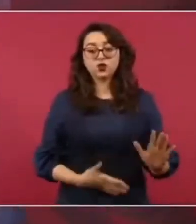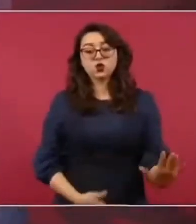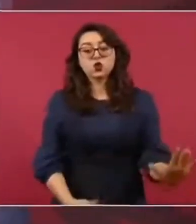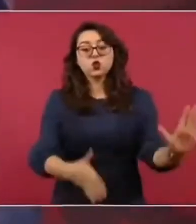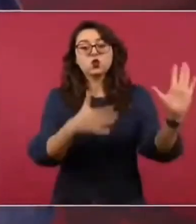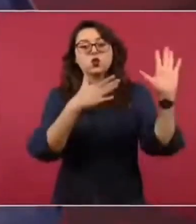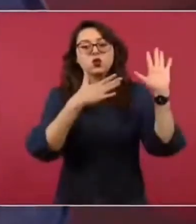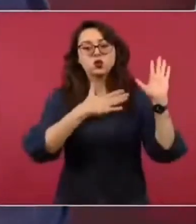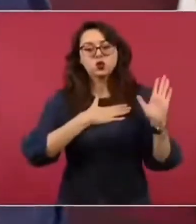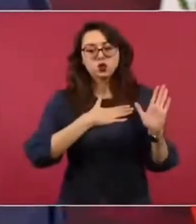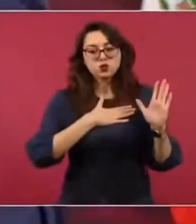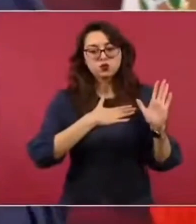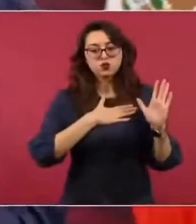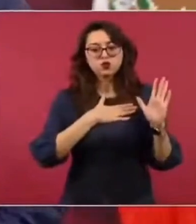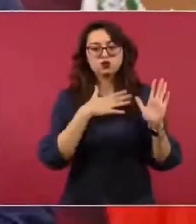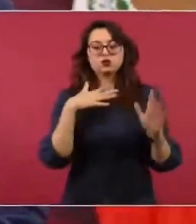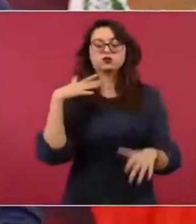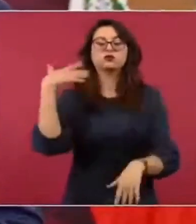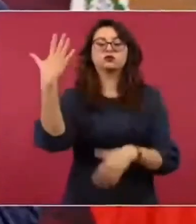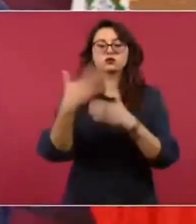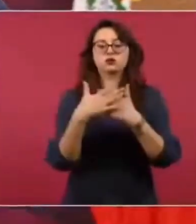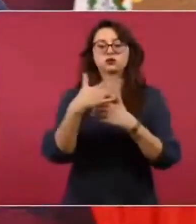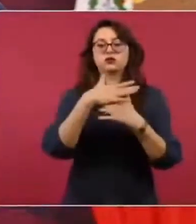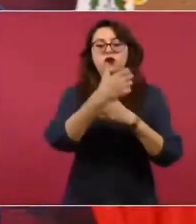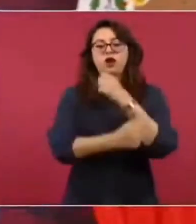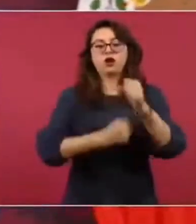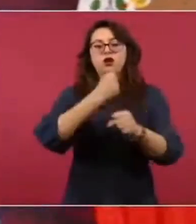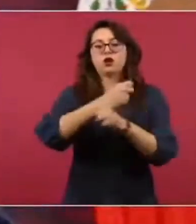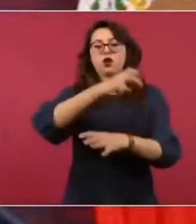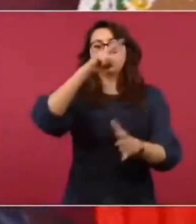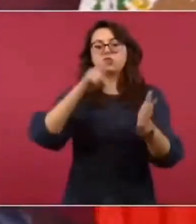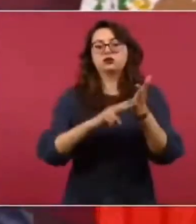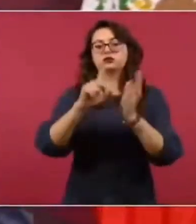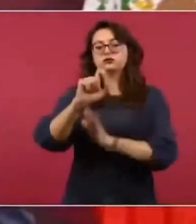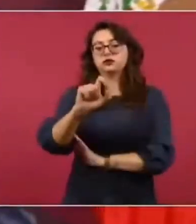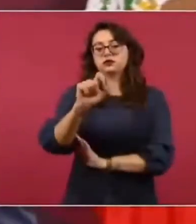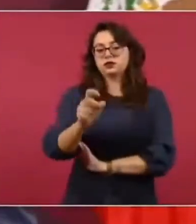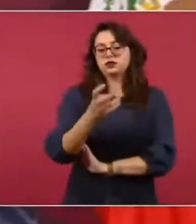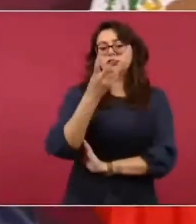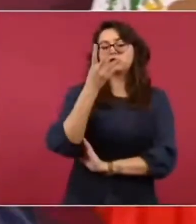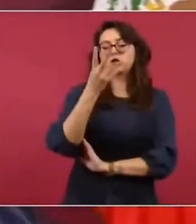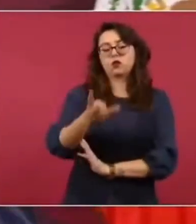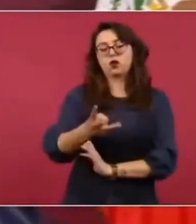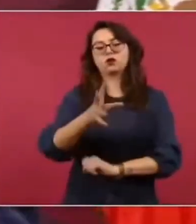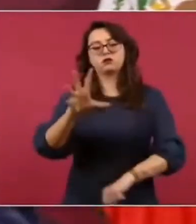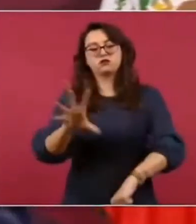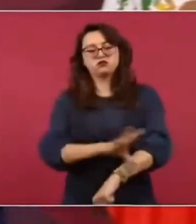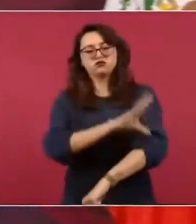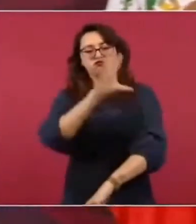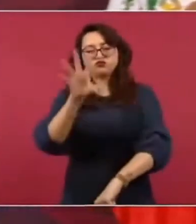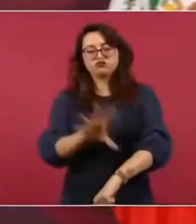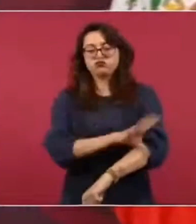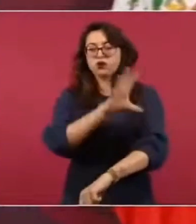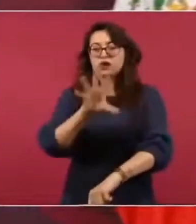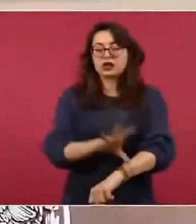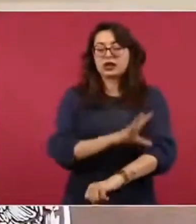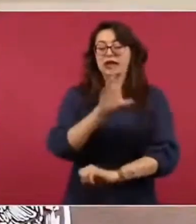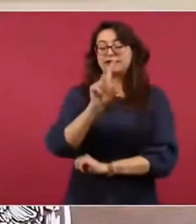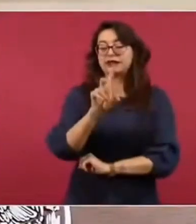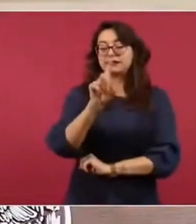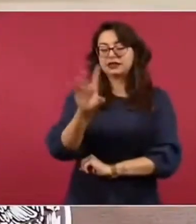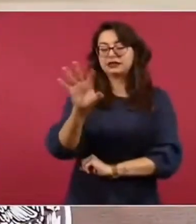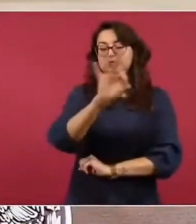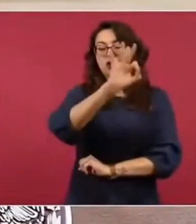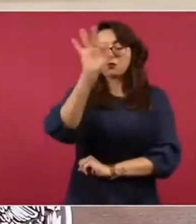ya produciendo el 35% de toda nuestra energía con